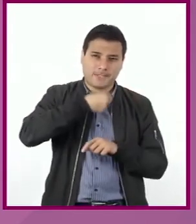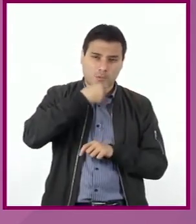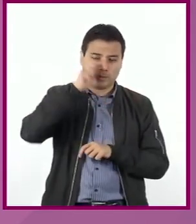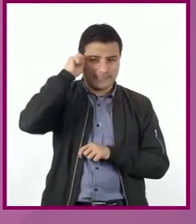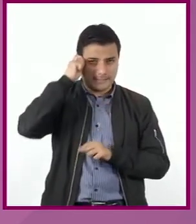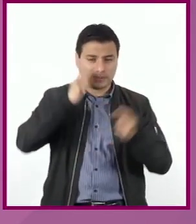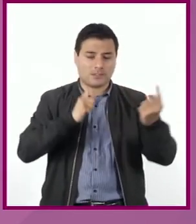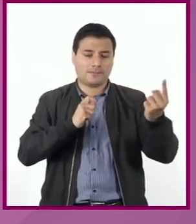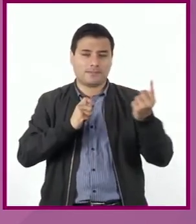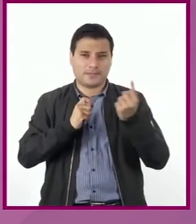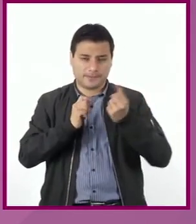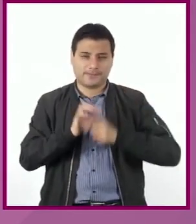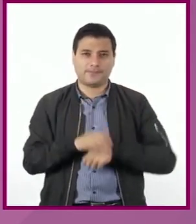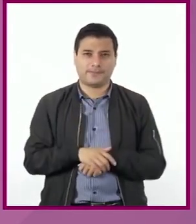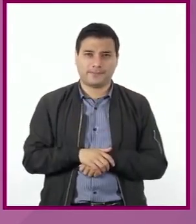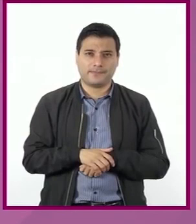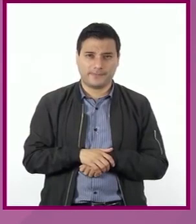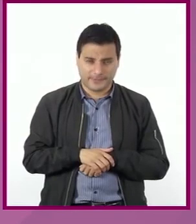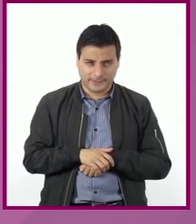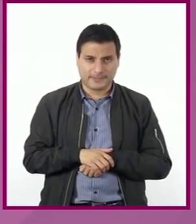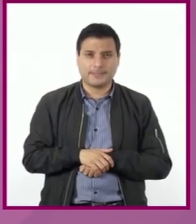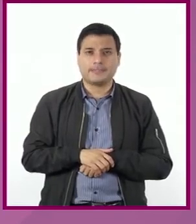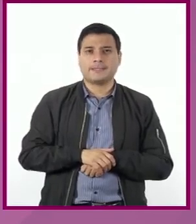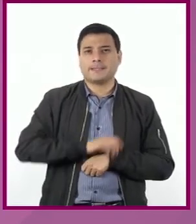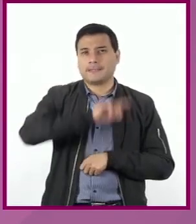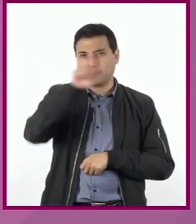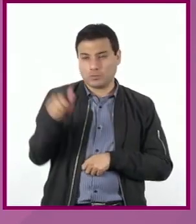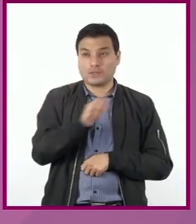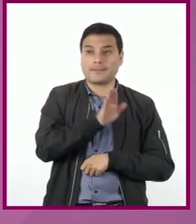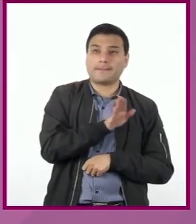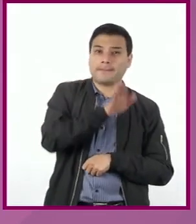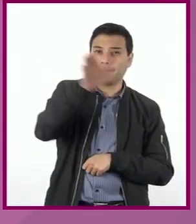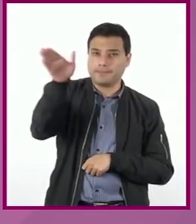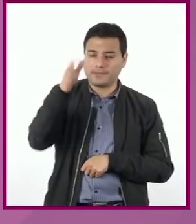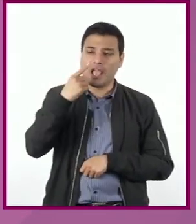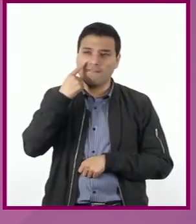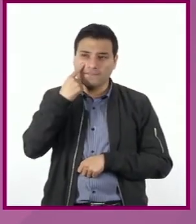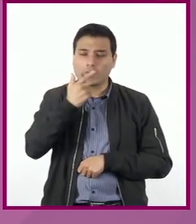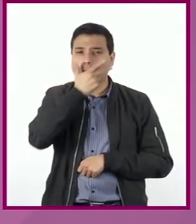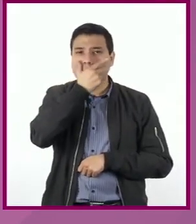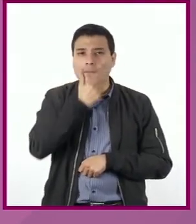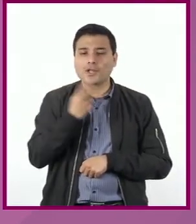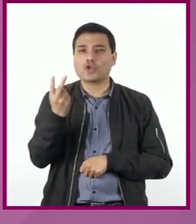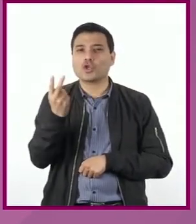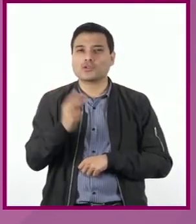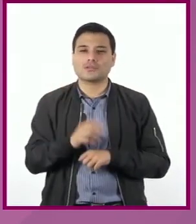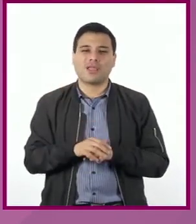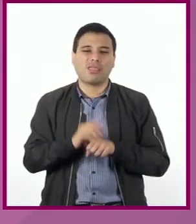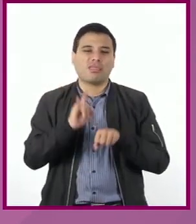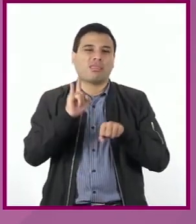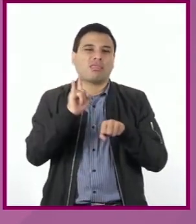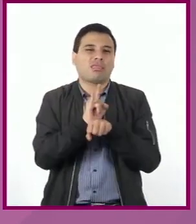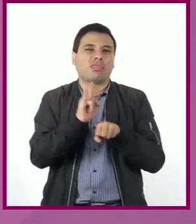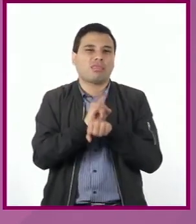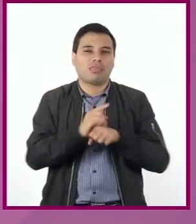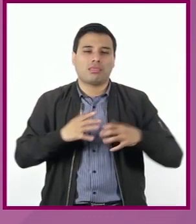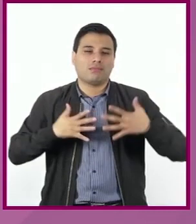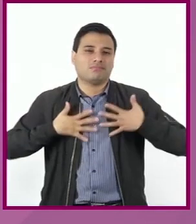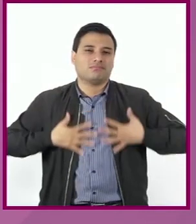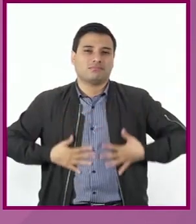presentó, pues en la sala ocupada por los embaucadores, los cuales seguían trabajando en los telares